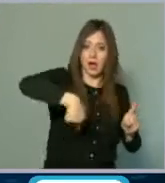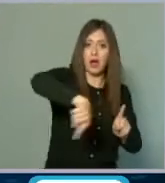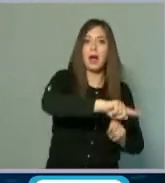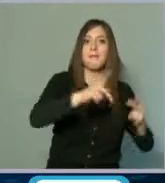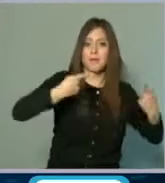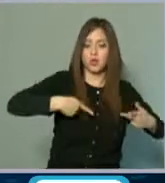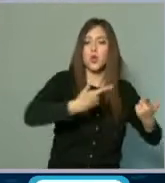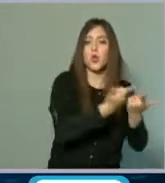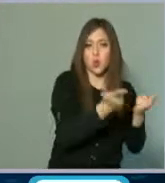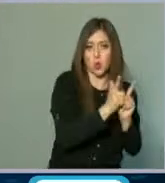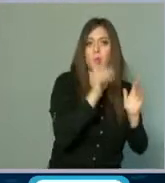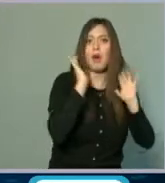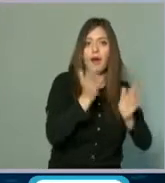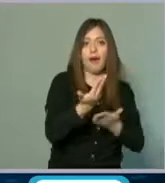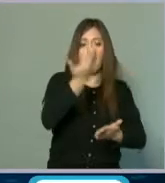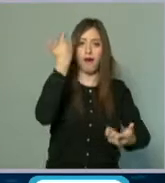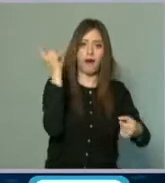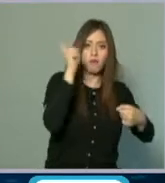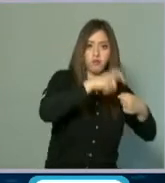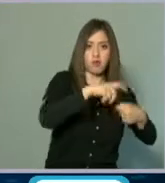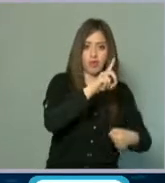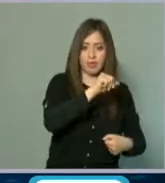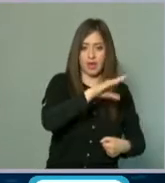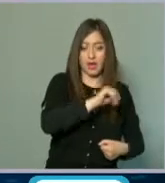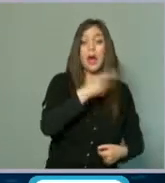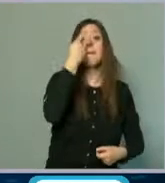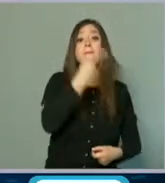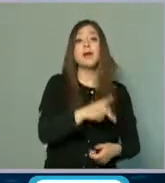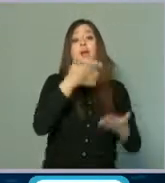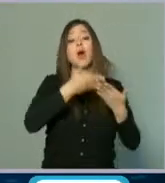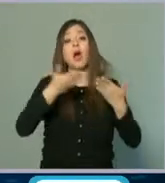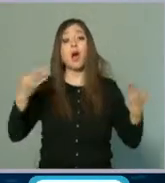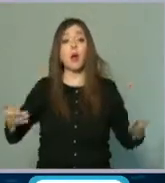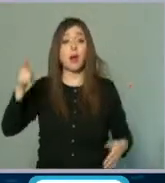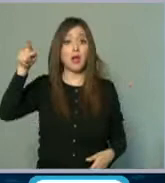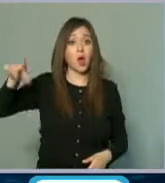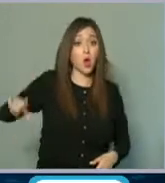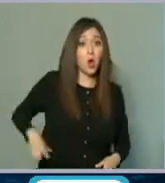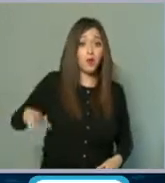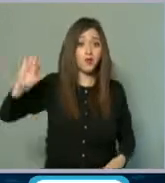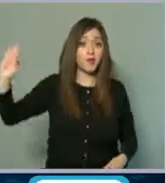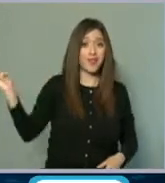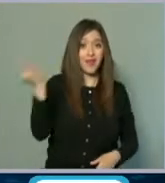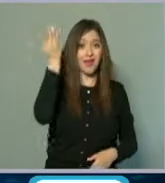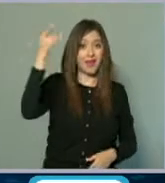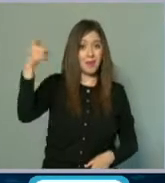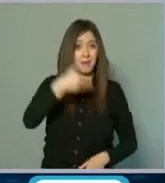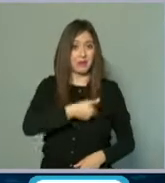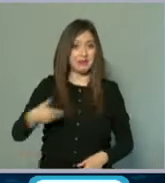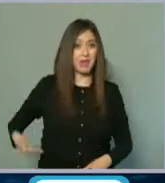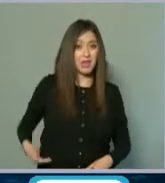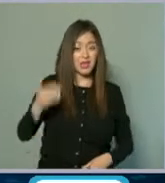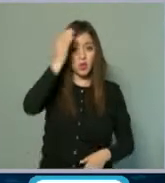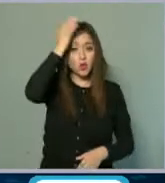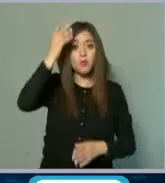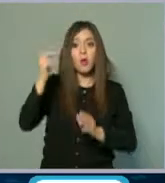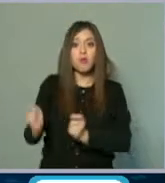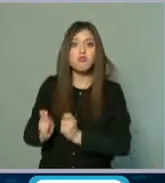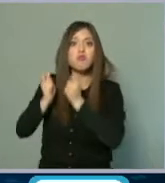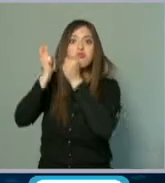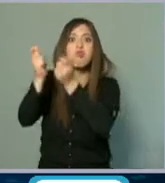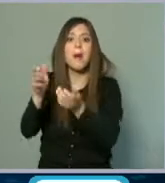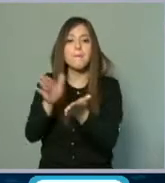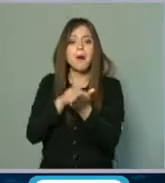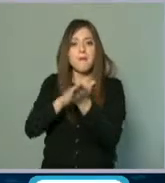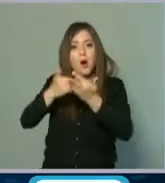posibilidad de que en 90 días, si Donald Trump y el gobierno federal de Estados Unidos no presenta una argumentación que le parezca pues lo